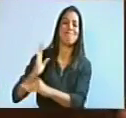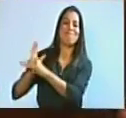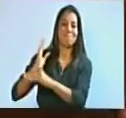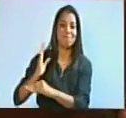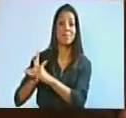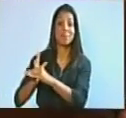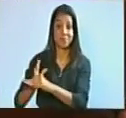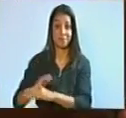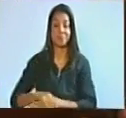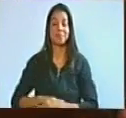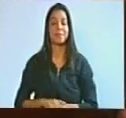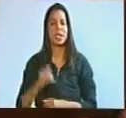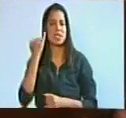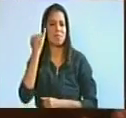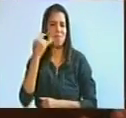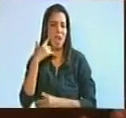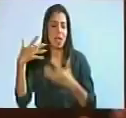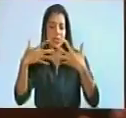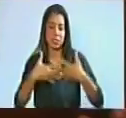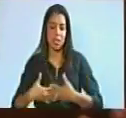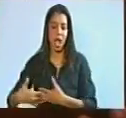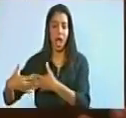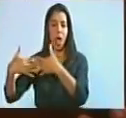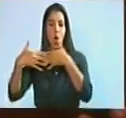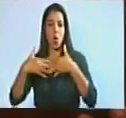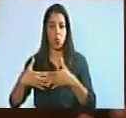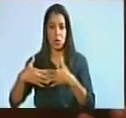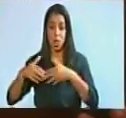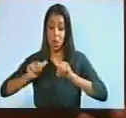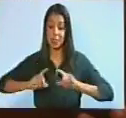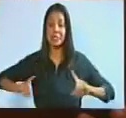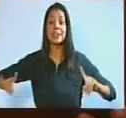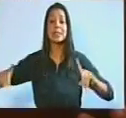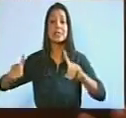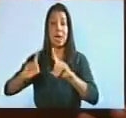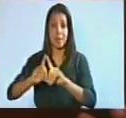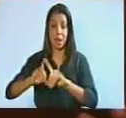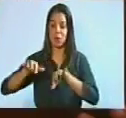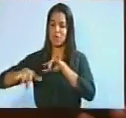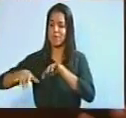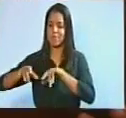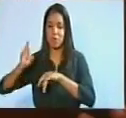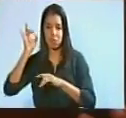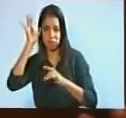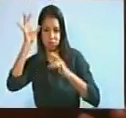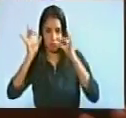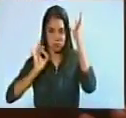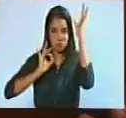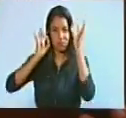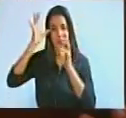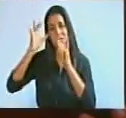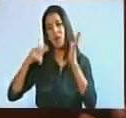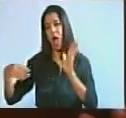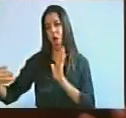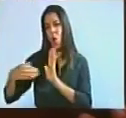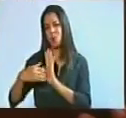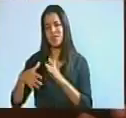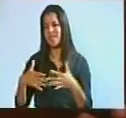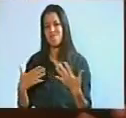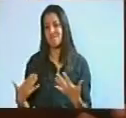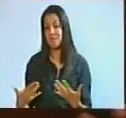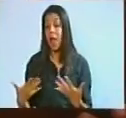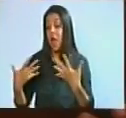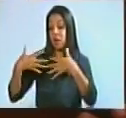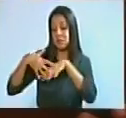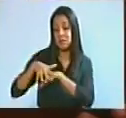Considerando que la estrategia imperial dirigida desde el Departamento del Tesoro de los Estados Unidos de América consiste en